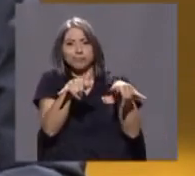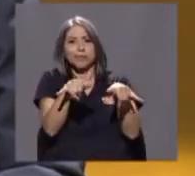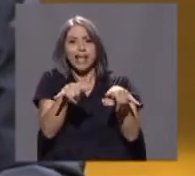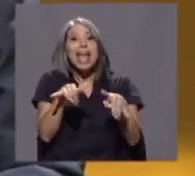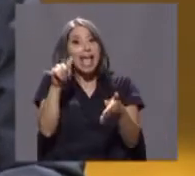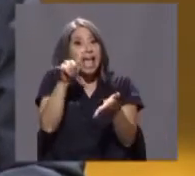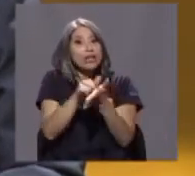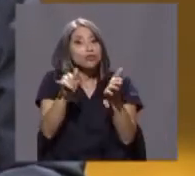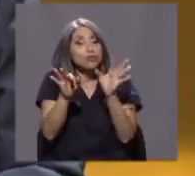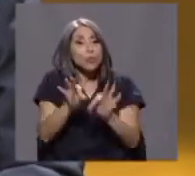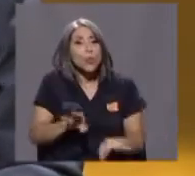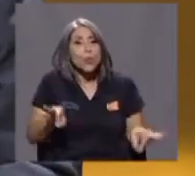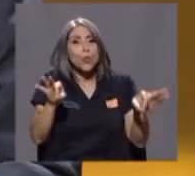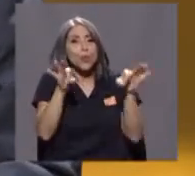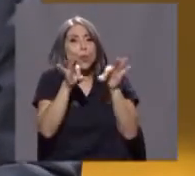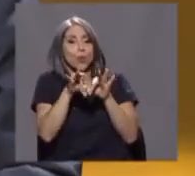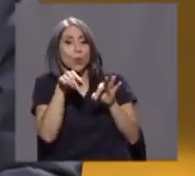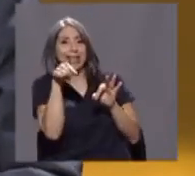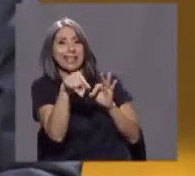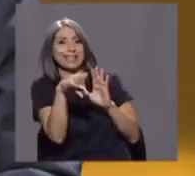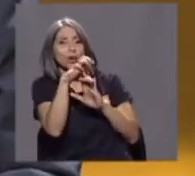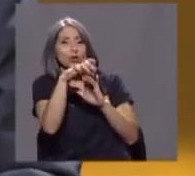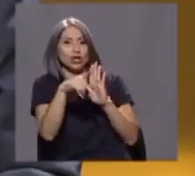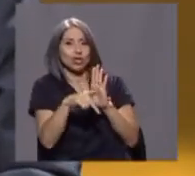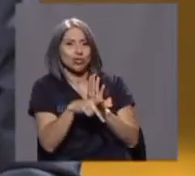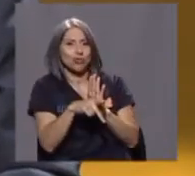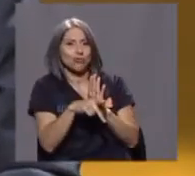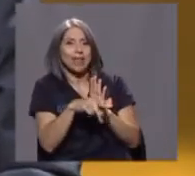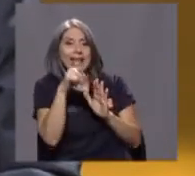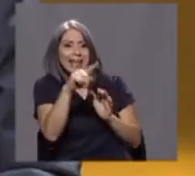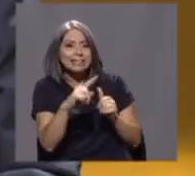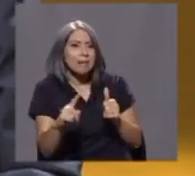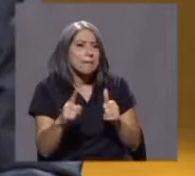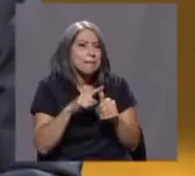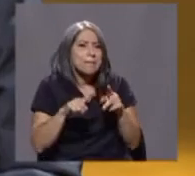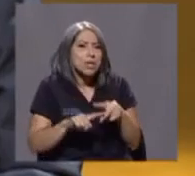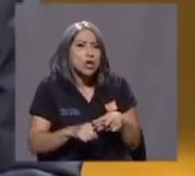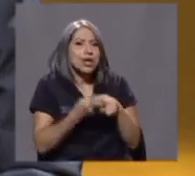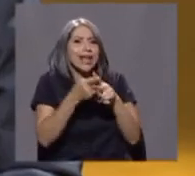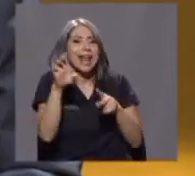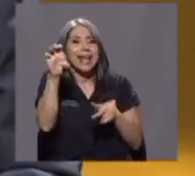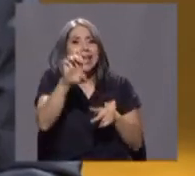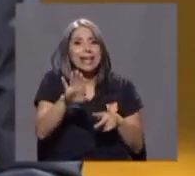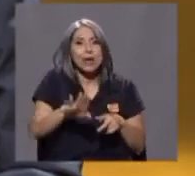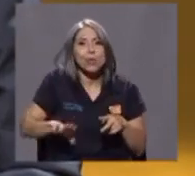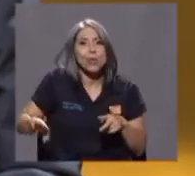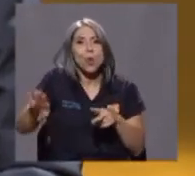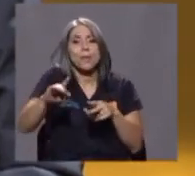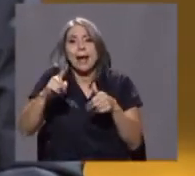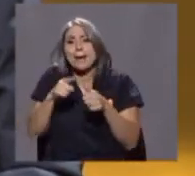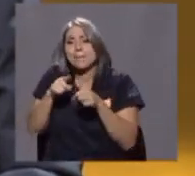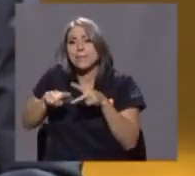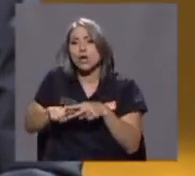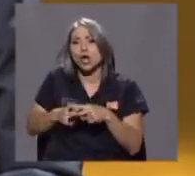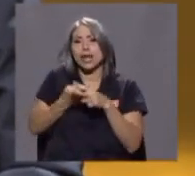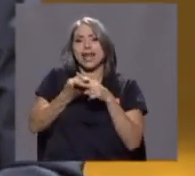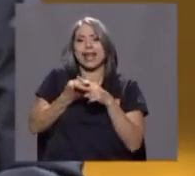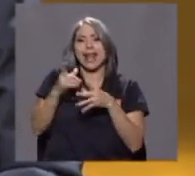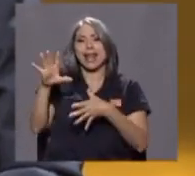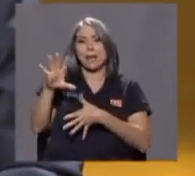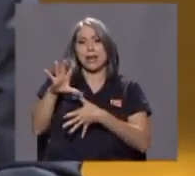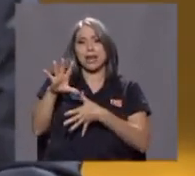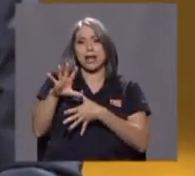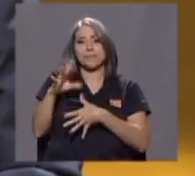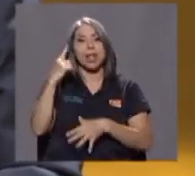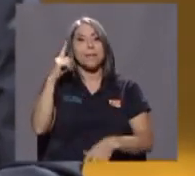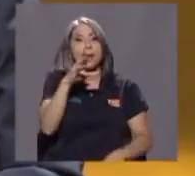tiene esta Constitución y que le hicieron una pionera en Europa y en América, y para Costa Rica, repito,